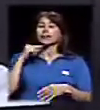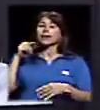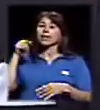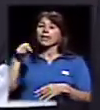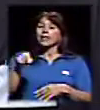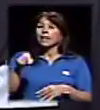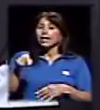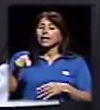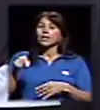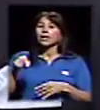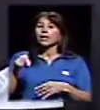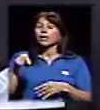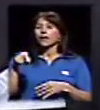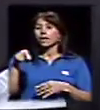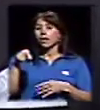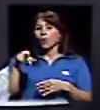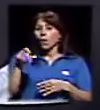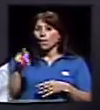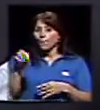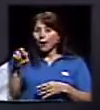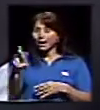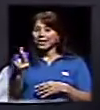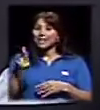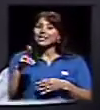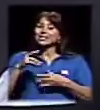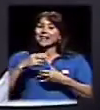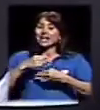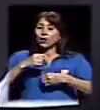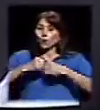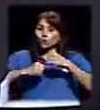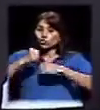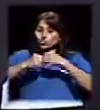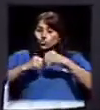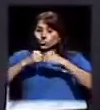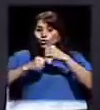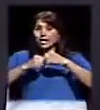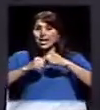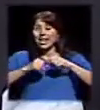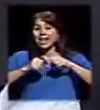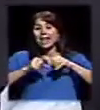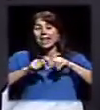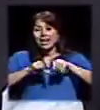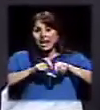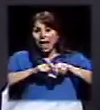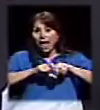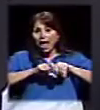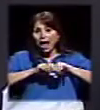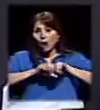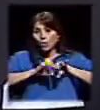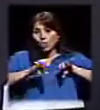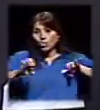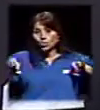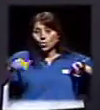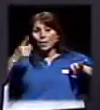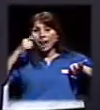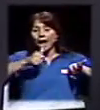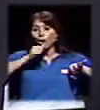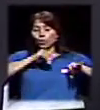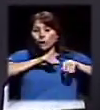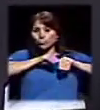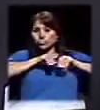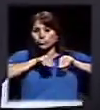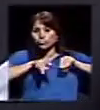soluciona el problema principal, que era la falta de disponibilidad de agua, ¿verdad? Y